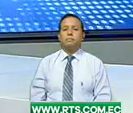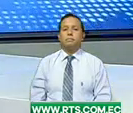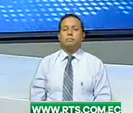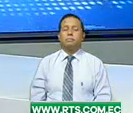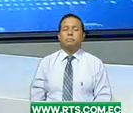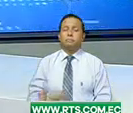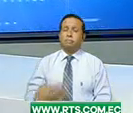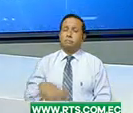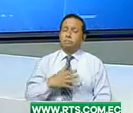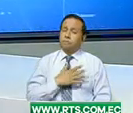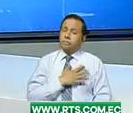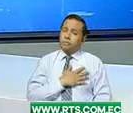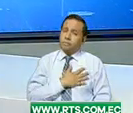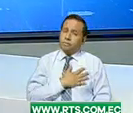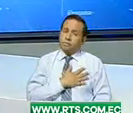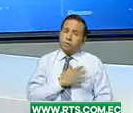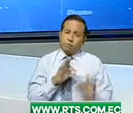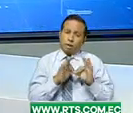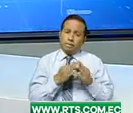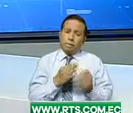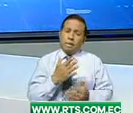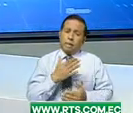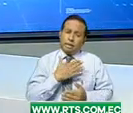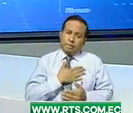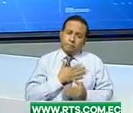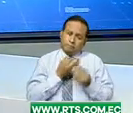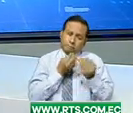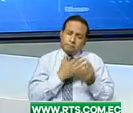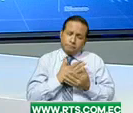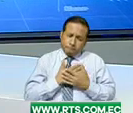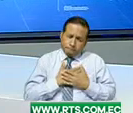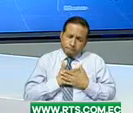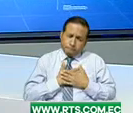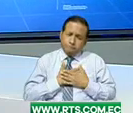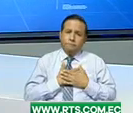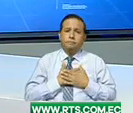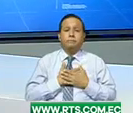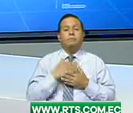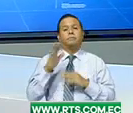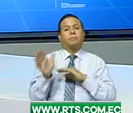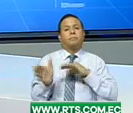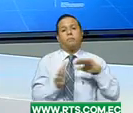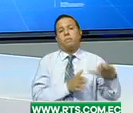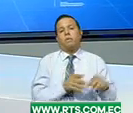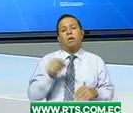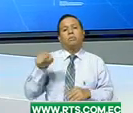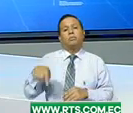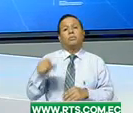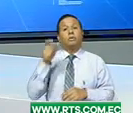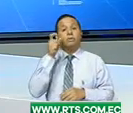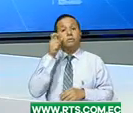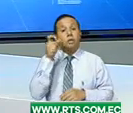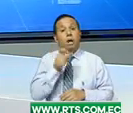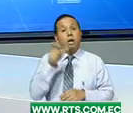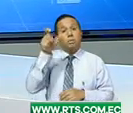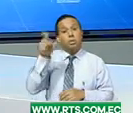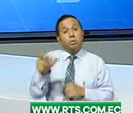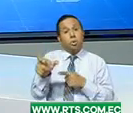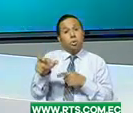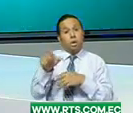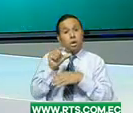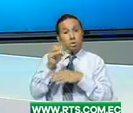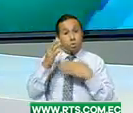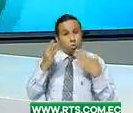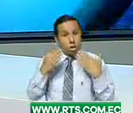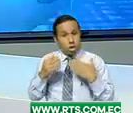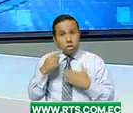Qué lamentable, nuestro más sentido pésame. En otro tema, uno de los agentes de la Fiscalía del Guayas recibió amenazas después